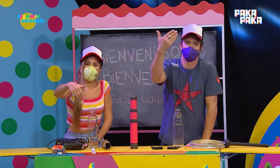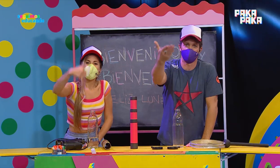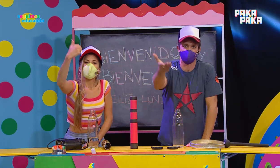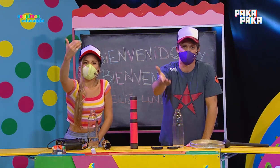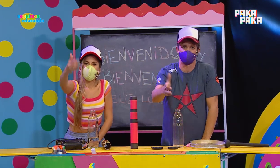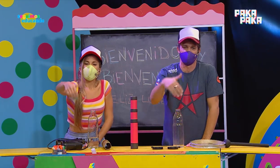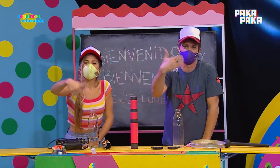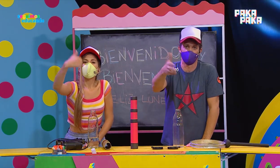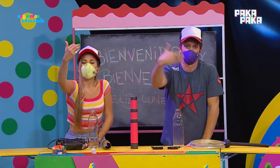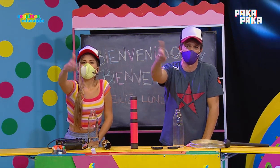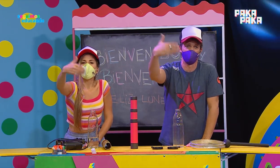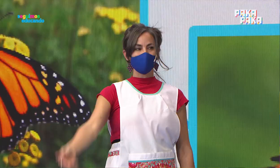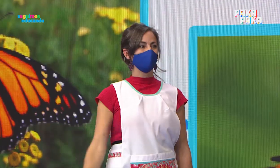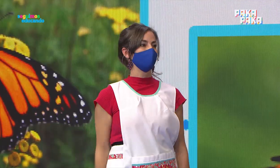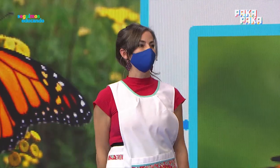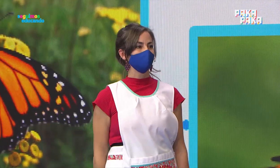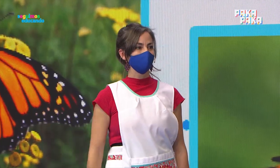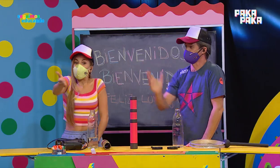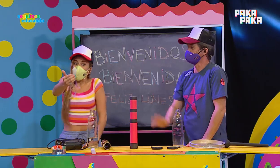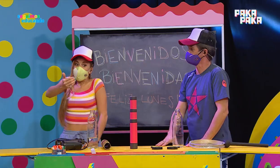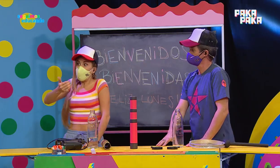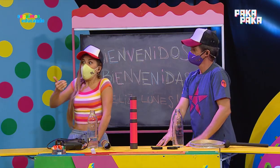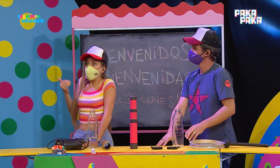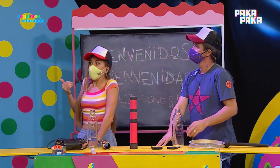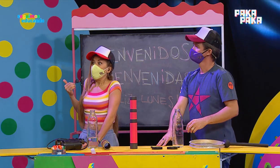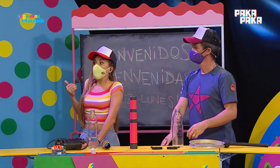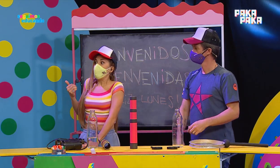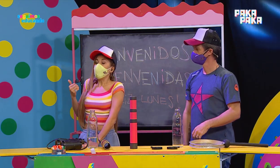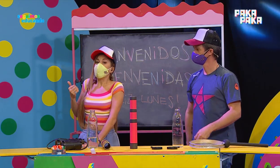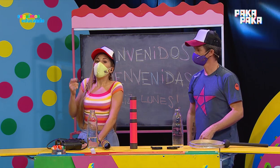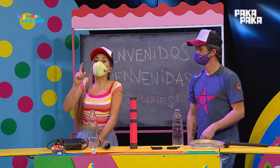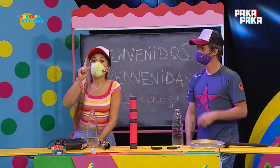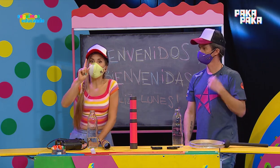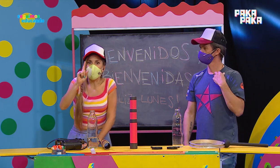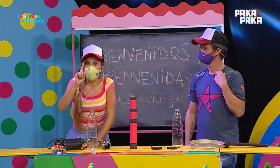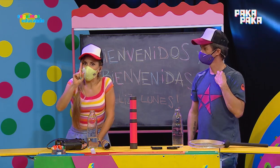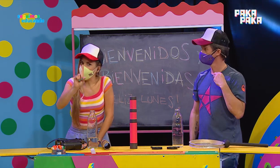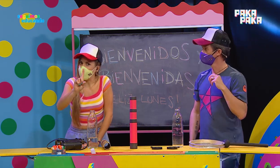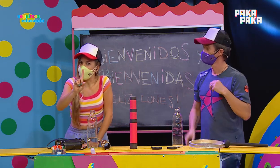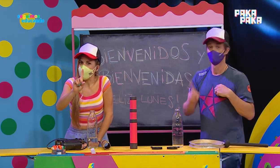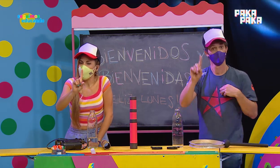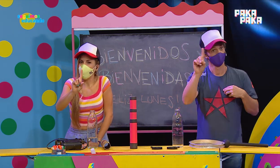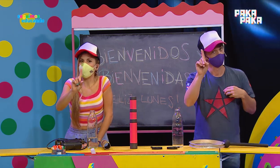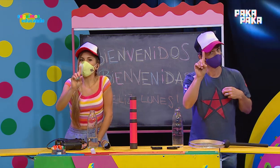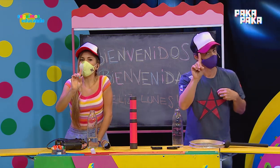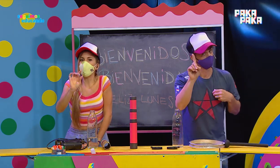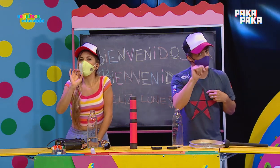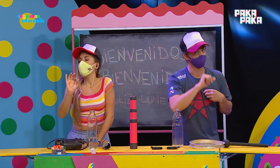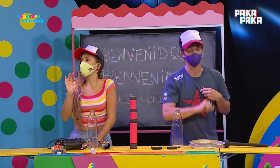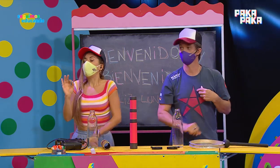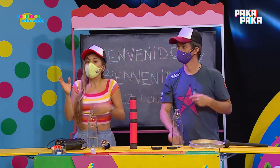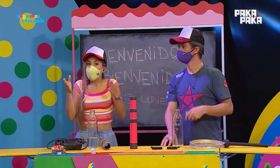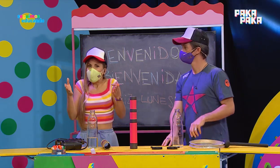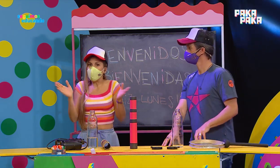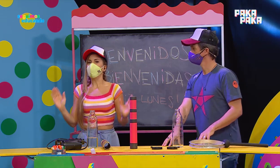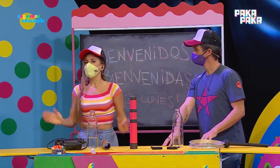y más luego abrís otra, más luego, más luego, más luego, un montón de puertas. Y dejas todas esas puertas que abriste entreabiertas, no las cerrás. Porque siempre